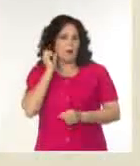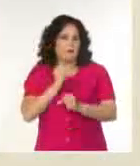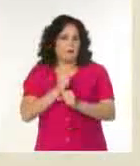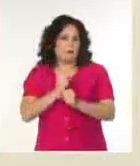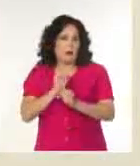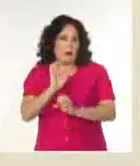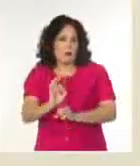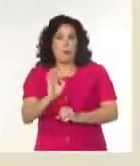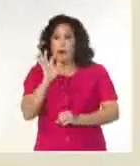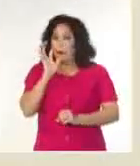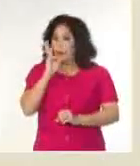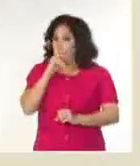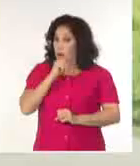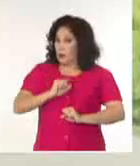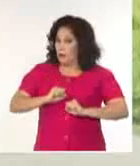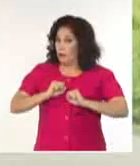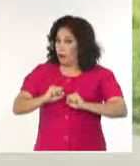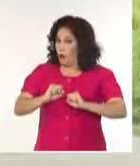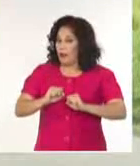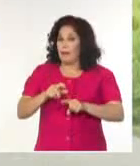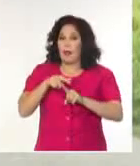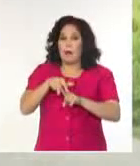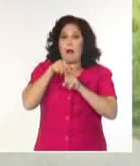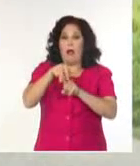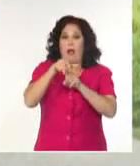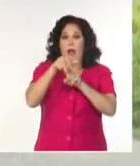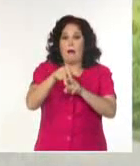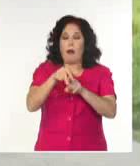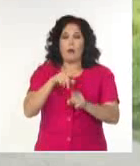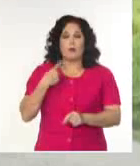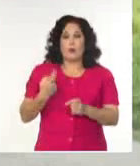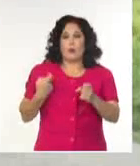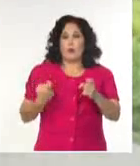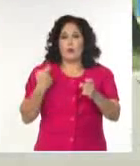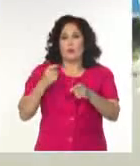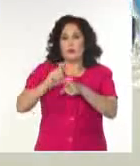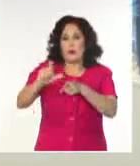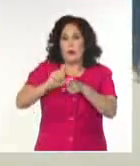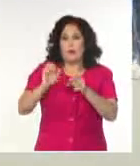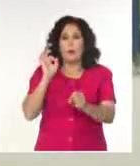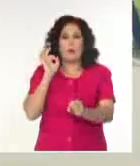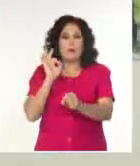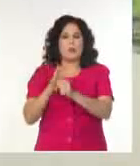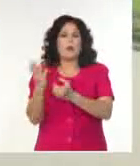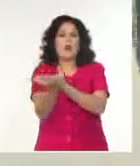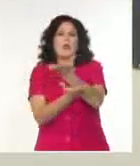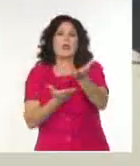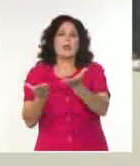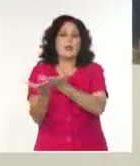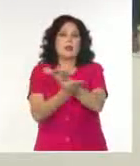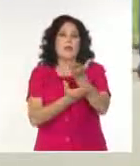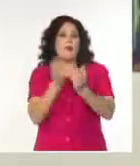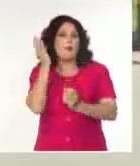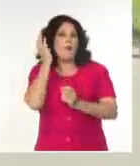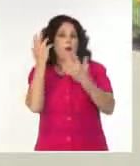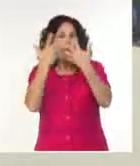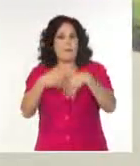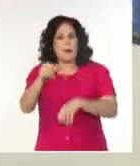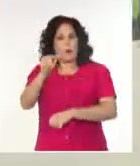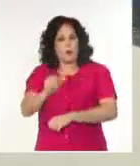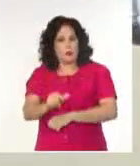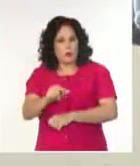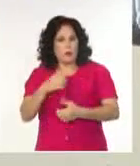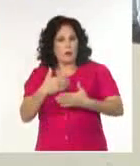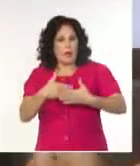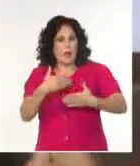Con la belleza y fortaleza sobre corcel, guerreras todas de nuestros campos, dio inicio el intercambio regional de mujeres productoras en la Cooperativa